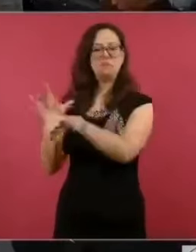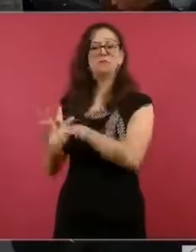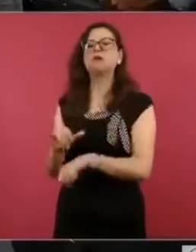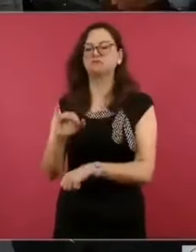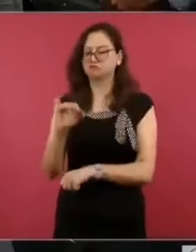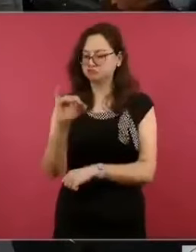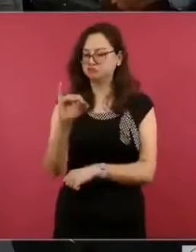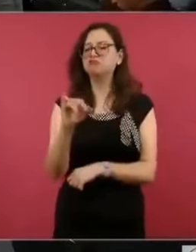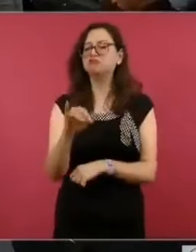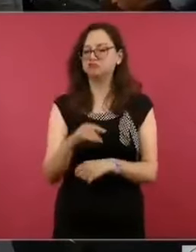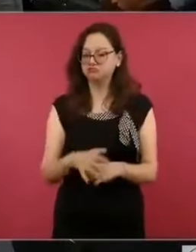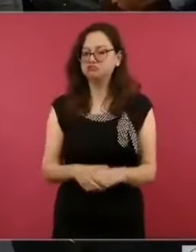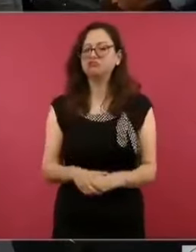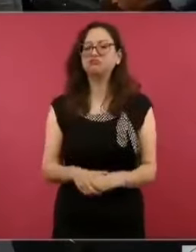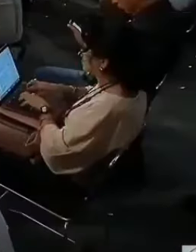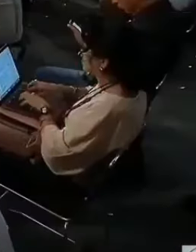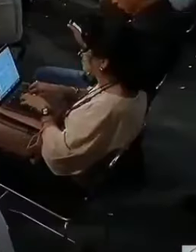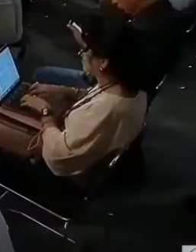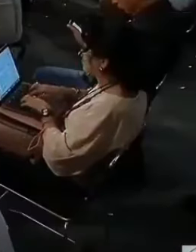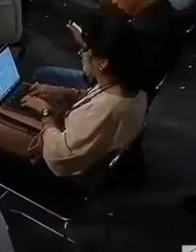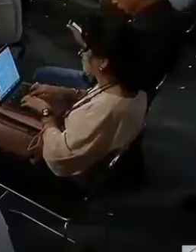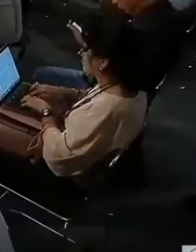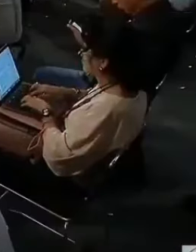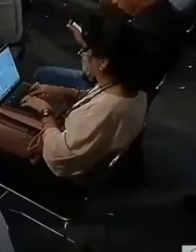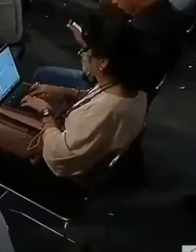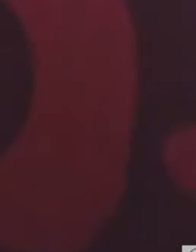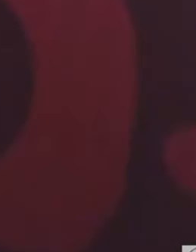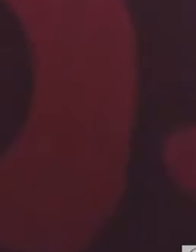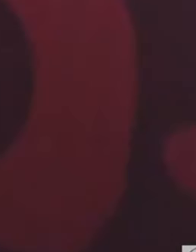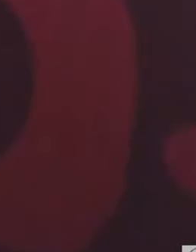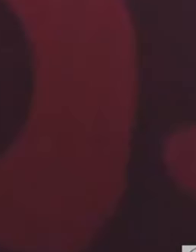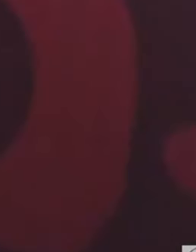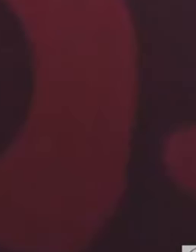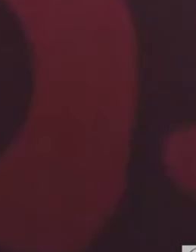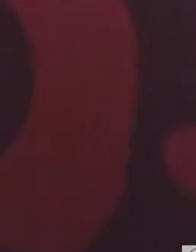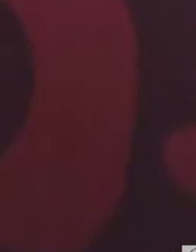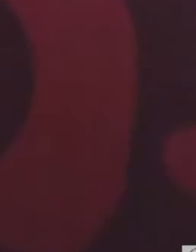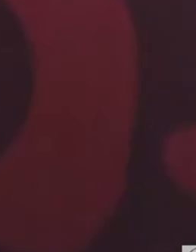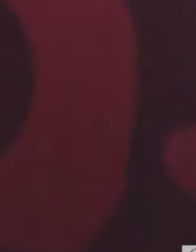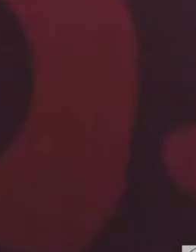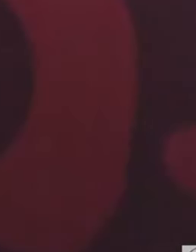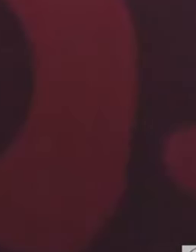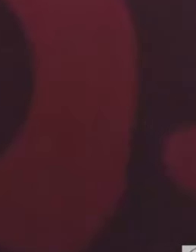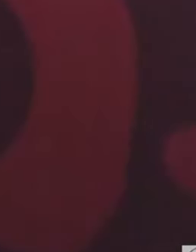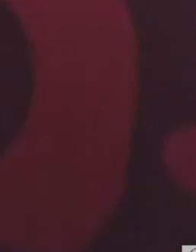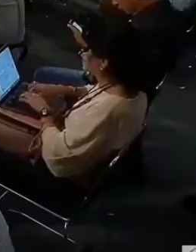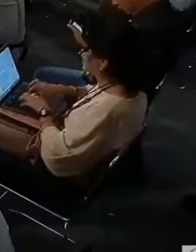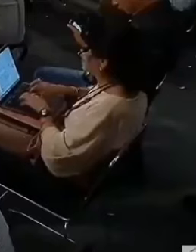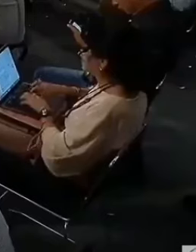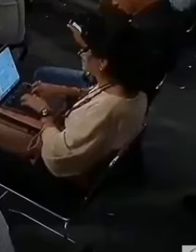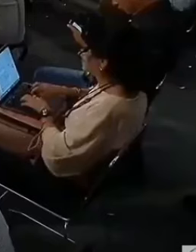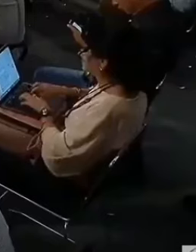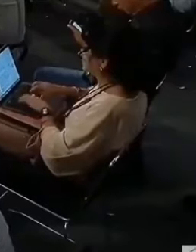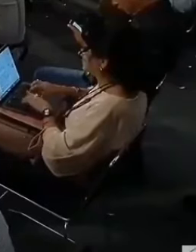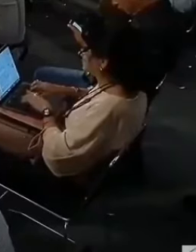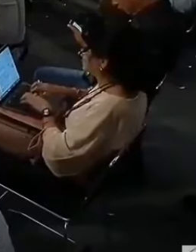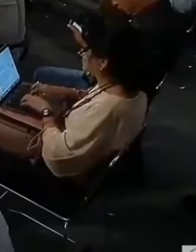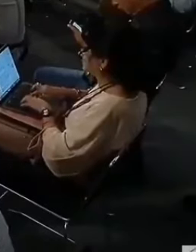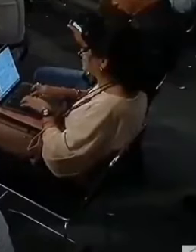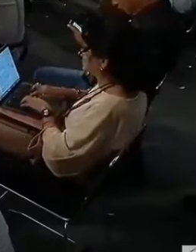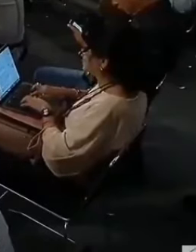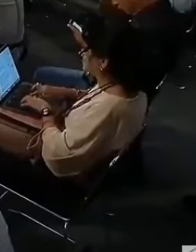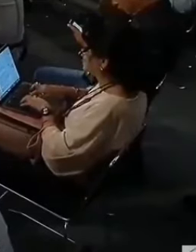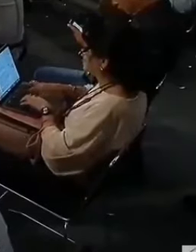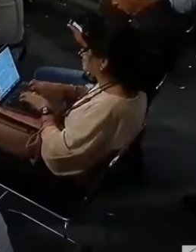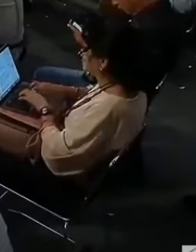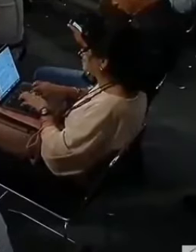confirmar que una vez termine su mandato se retirará de la vida política no participará en actividades políticas ni